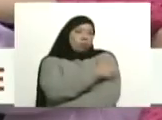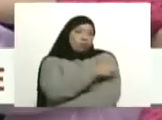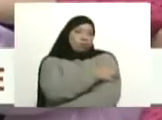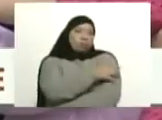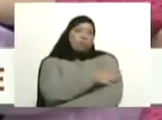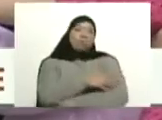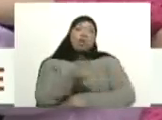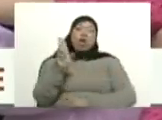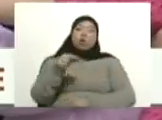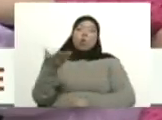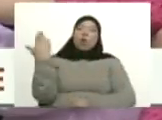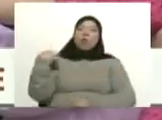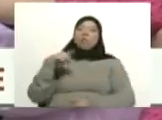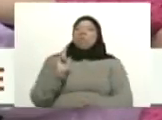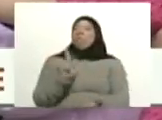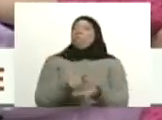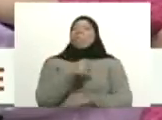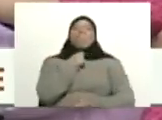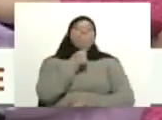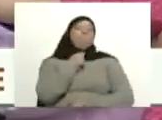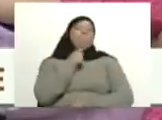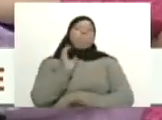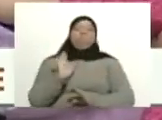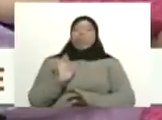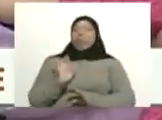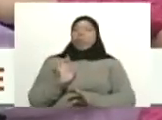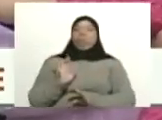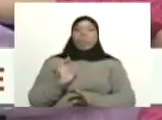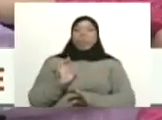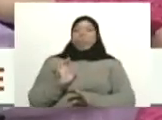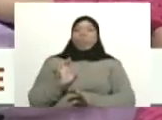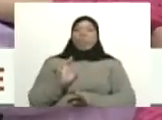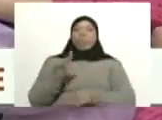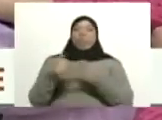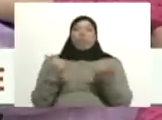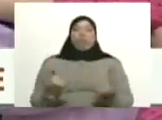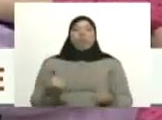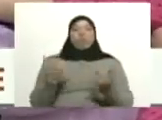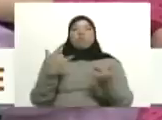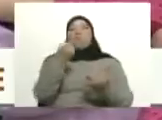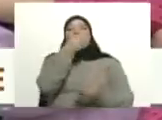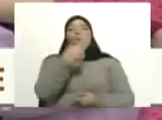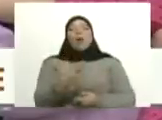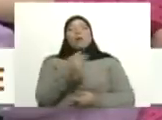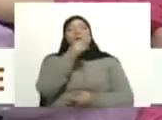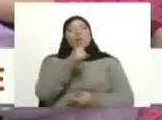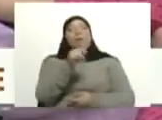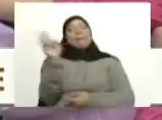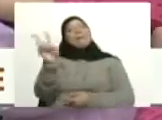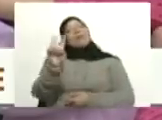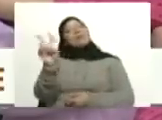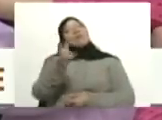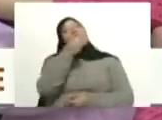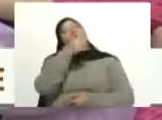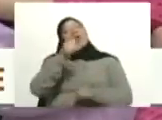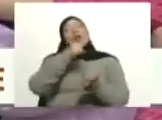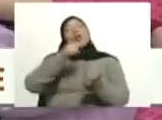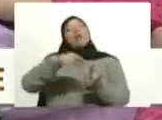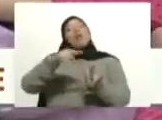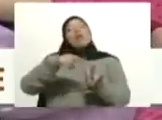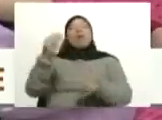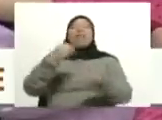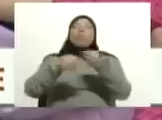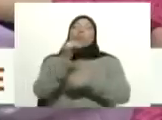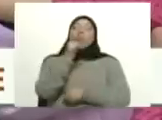tiempo decidieron no participar y no ir por la senda electoral. Es una buena noticia para Venezuela que la gran